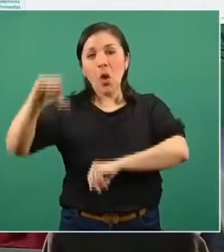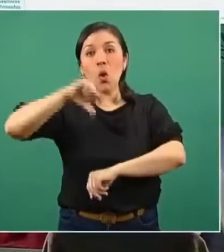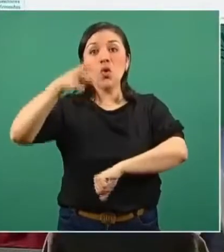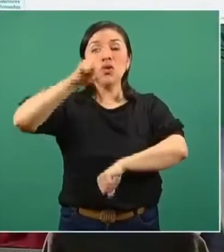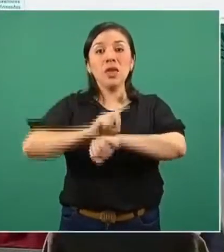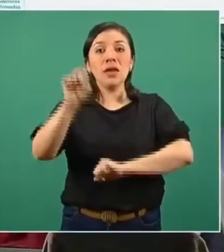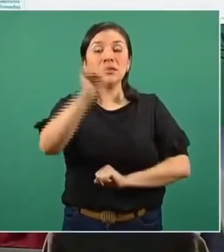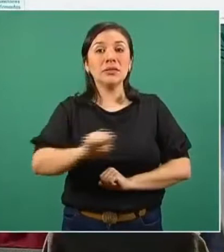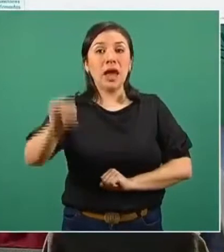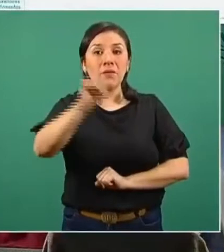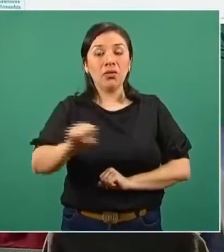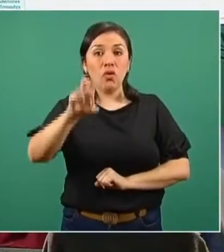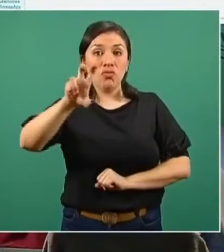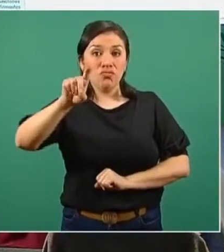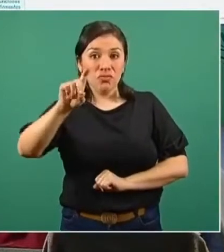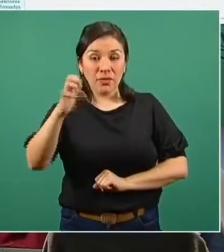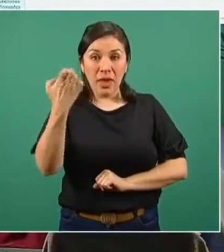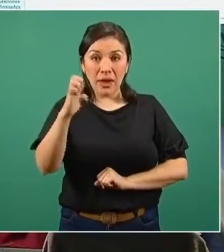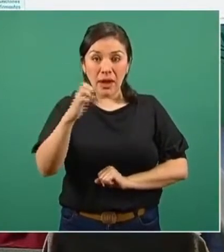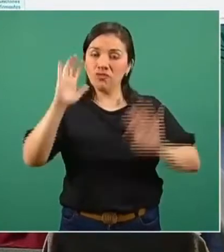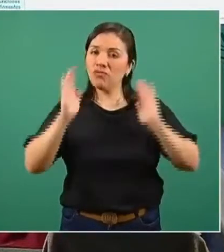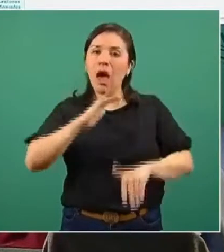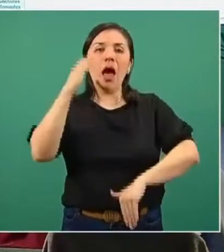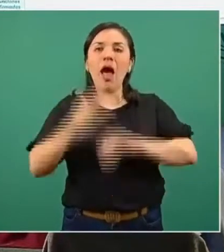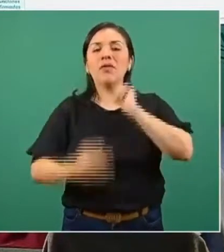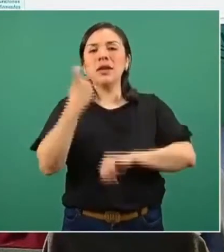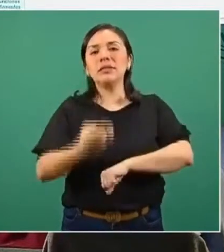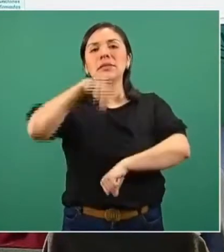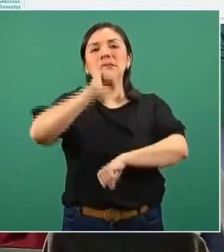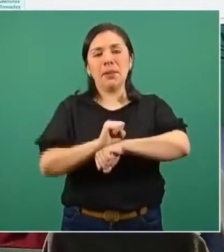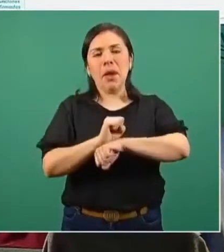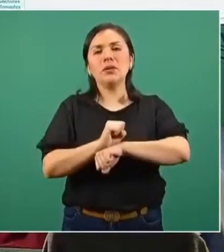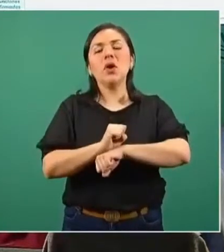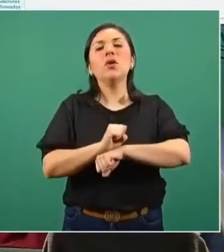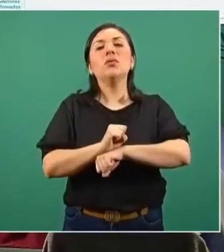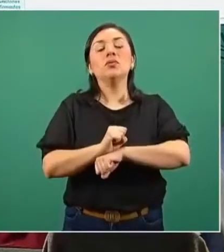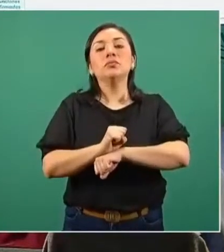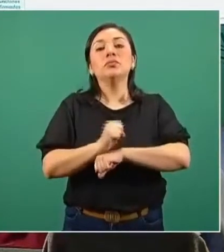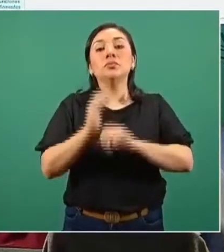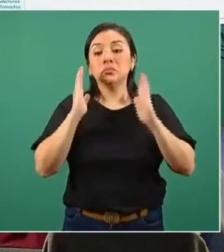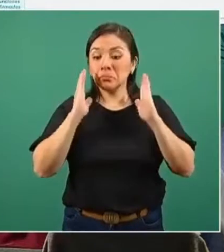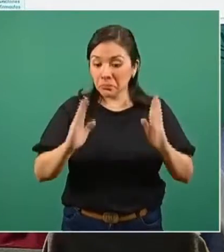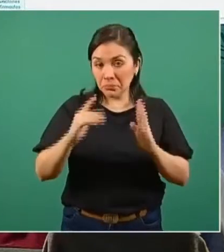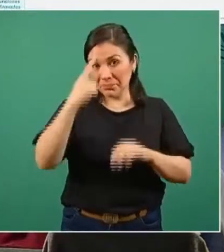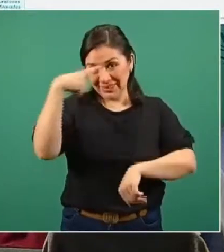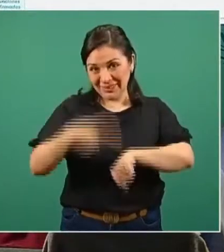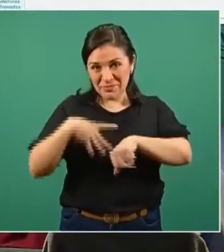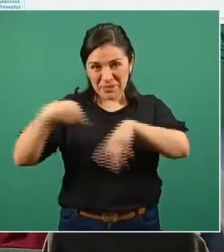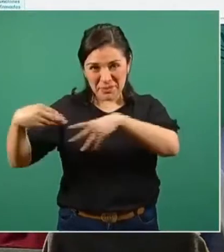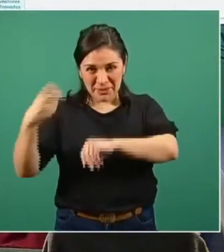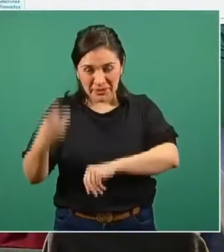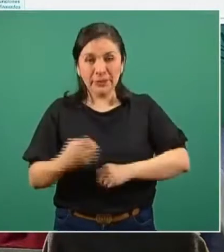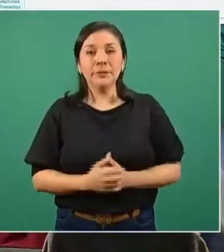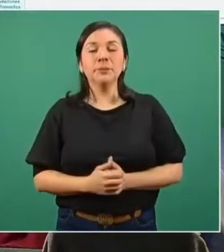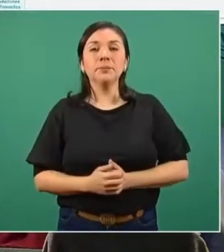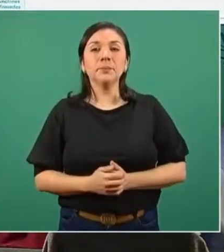30, concluye la semana epidemiológica y